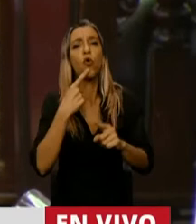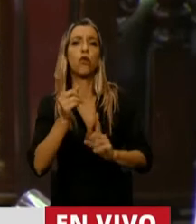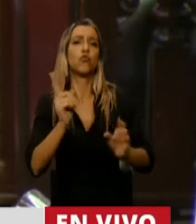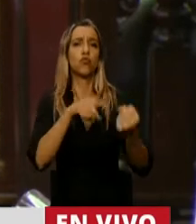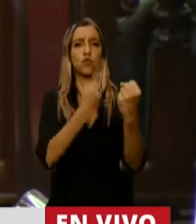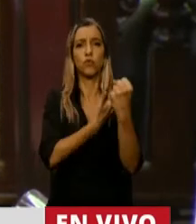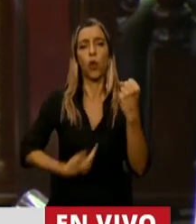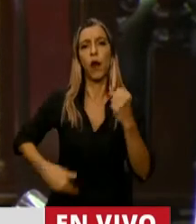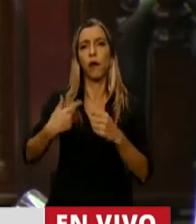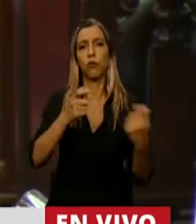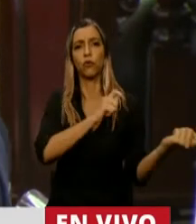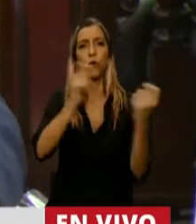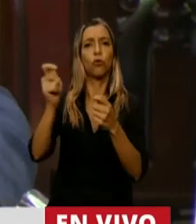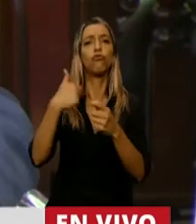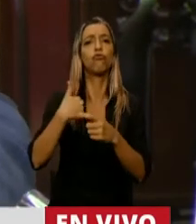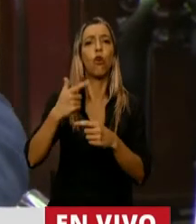este presupuesto. Miren,